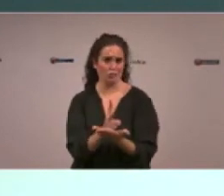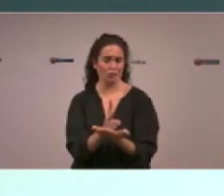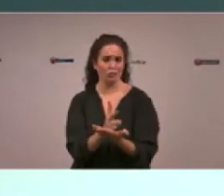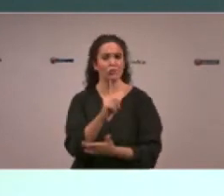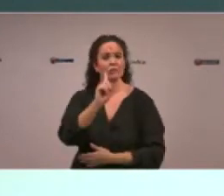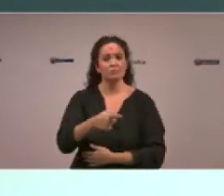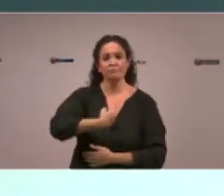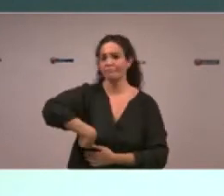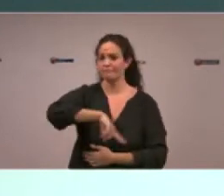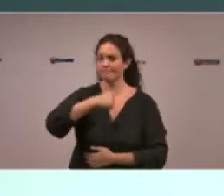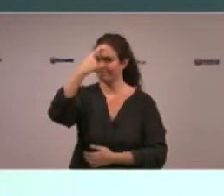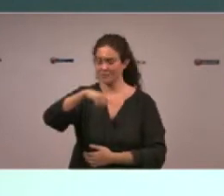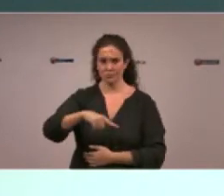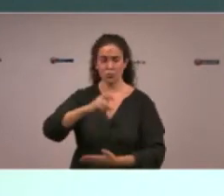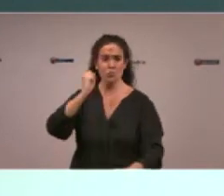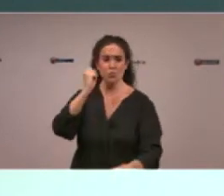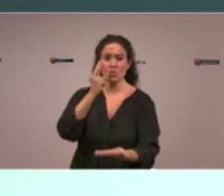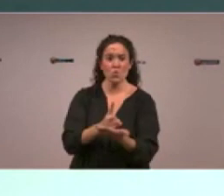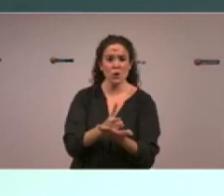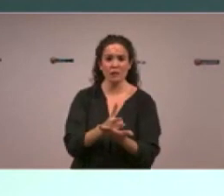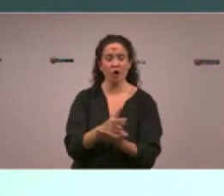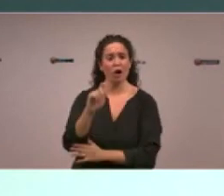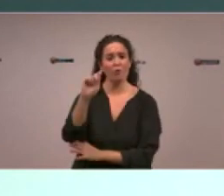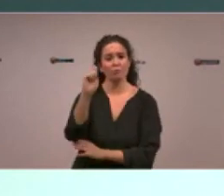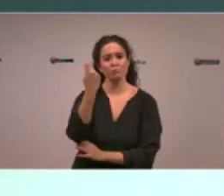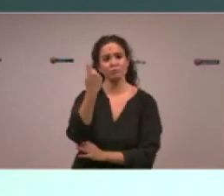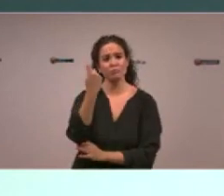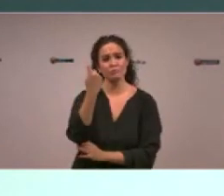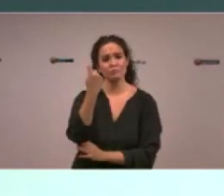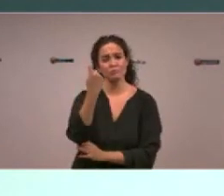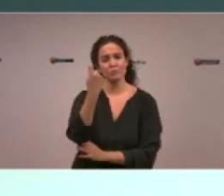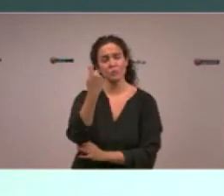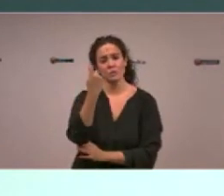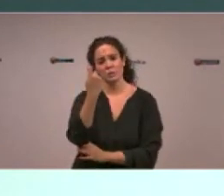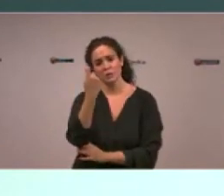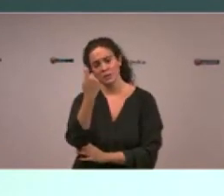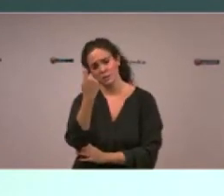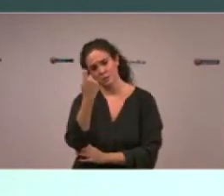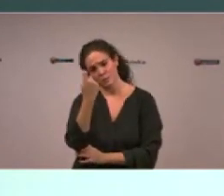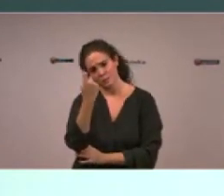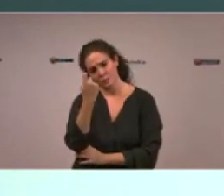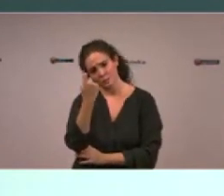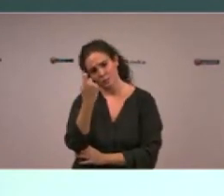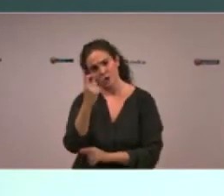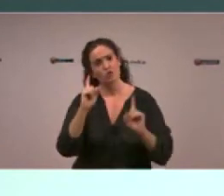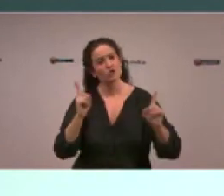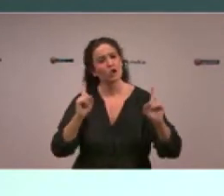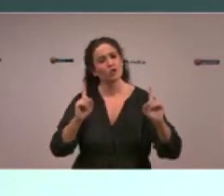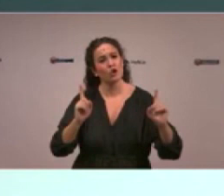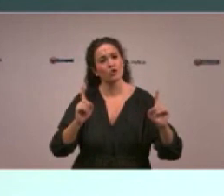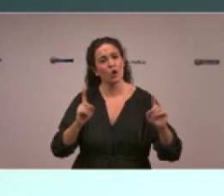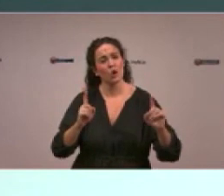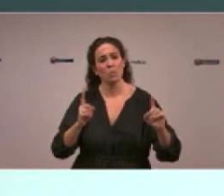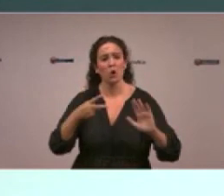de que este reto enorme no lo vamos a conseguir, no vamos a conseguir superarlo simplemente con